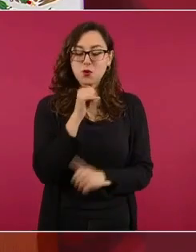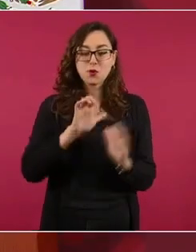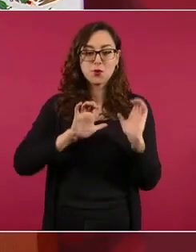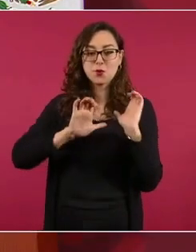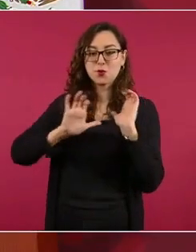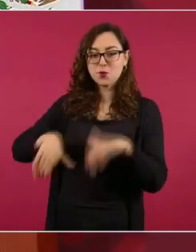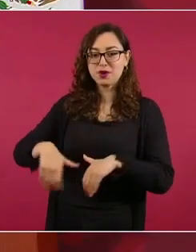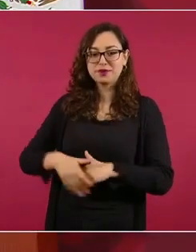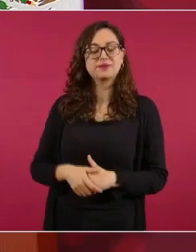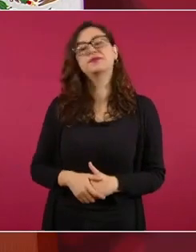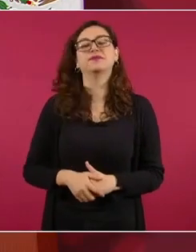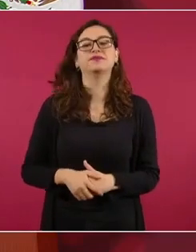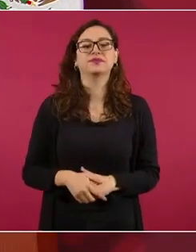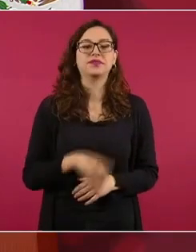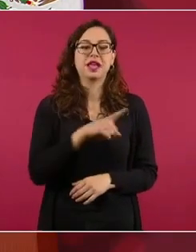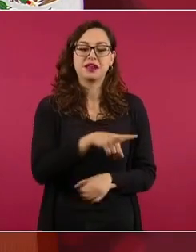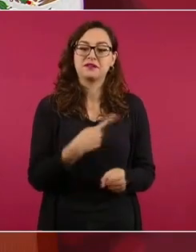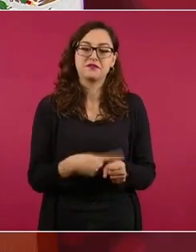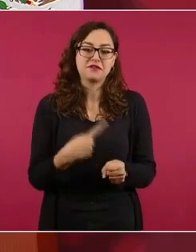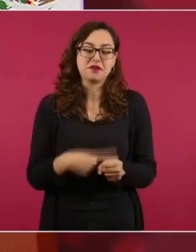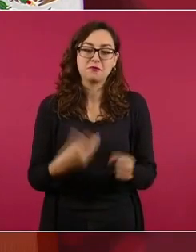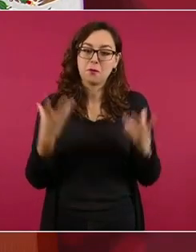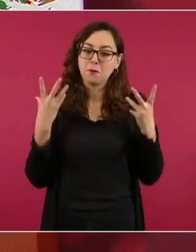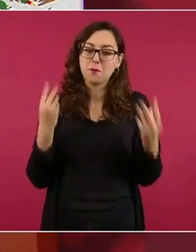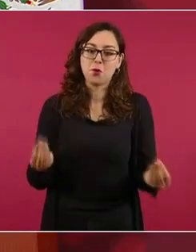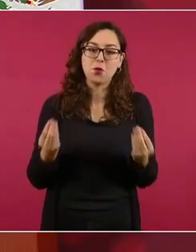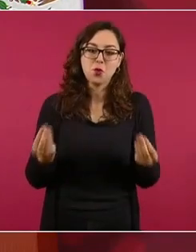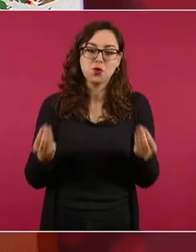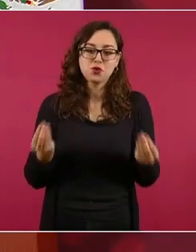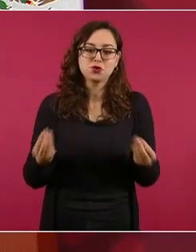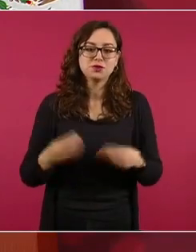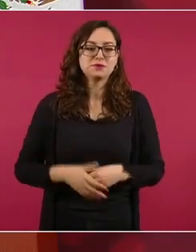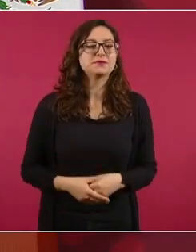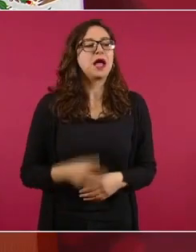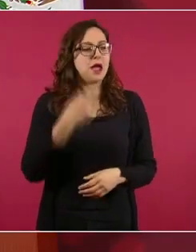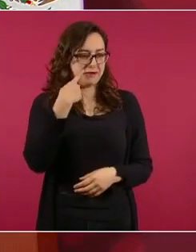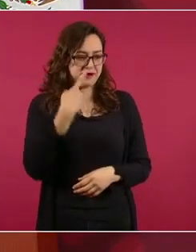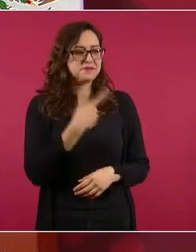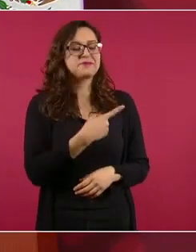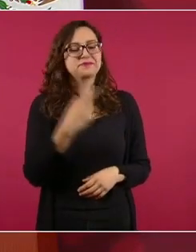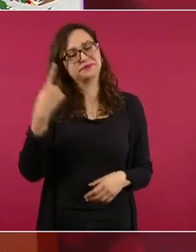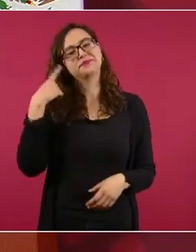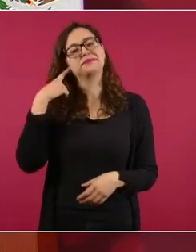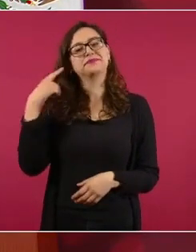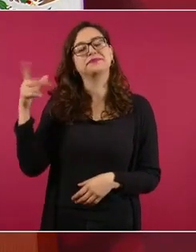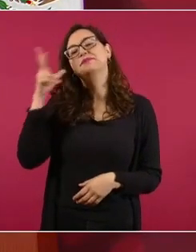según la canción tenía muchos padecimientos. A ver, ponla.